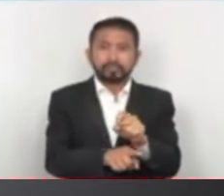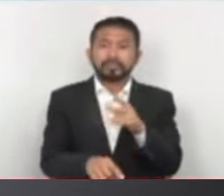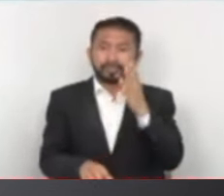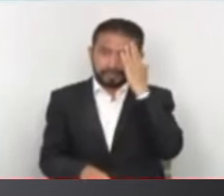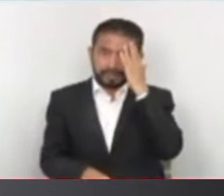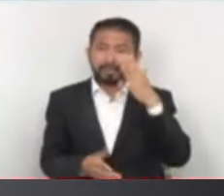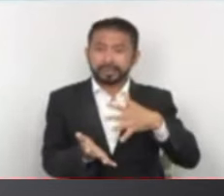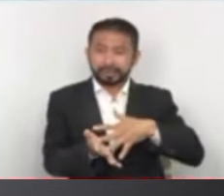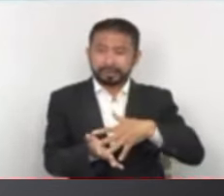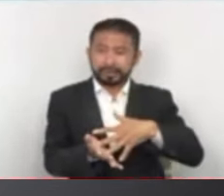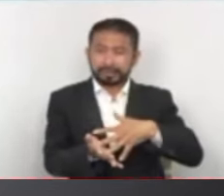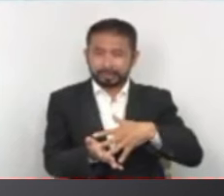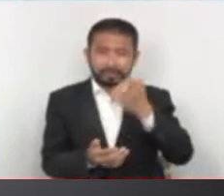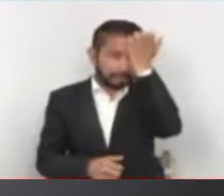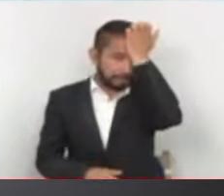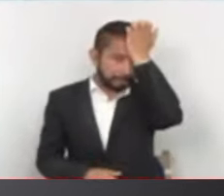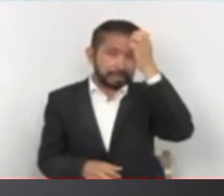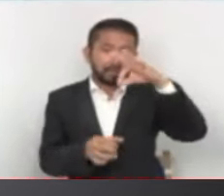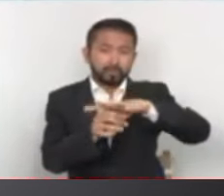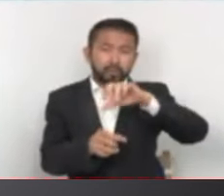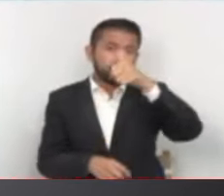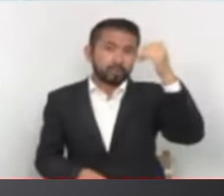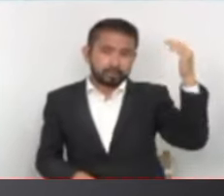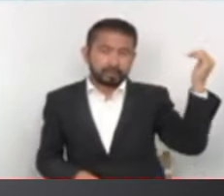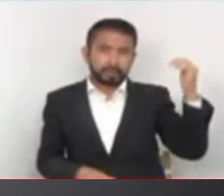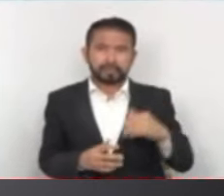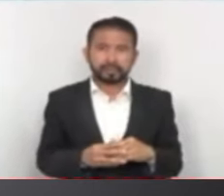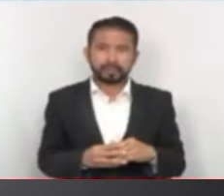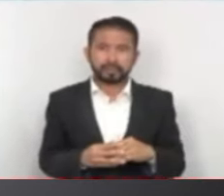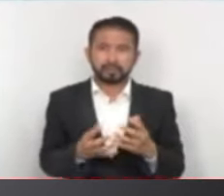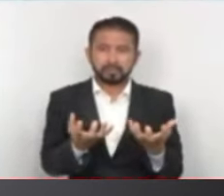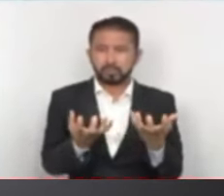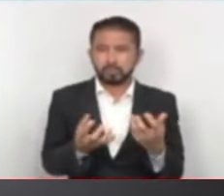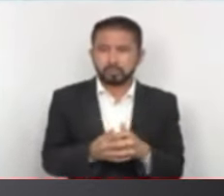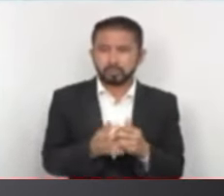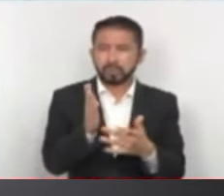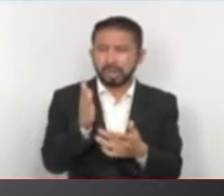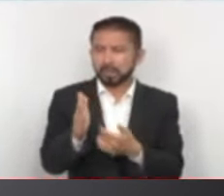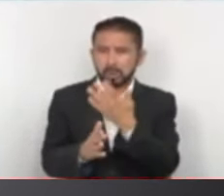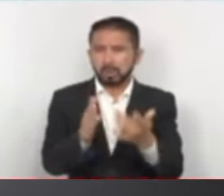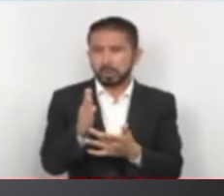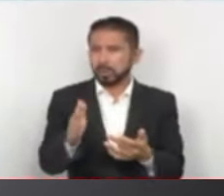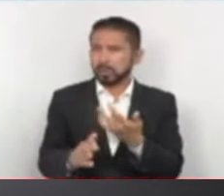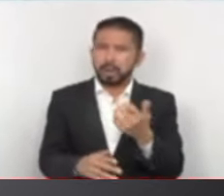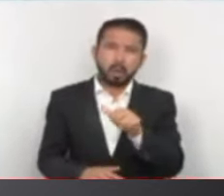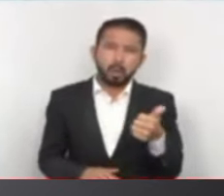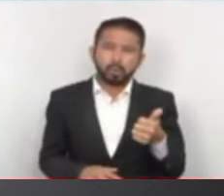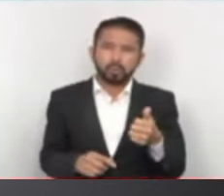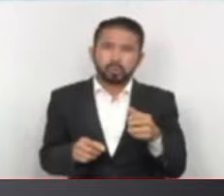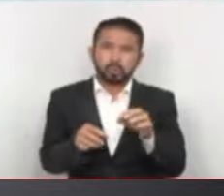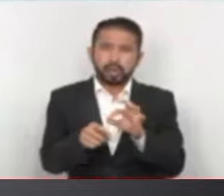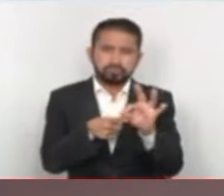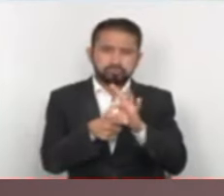debilidades en el proceso del sufragio en el extranjero. Algunos se van por la parte de la tecnología, otros por la parte